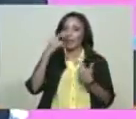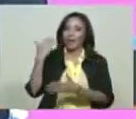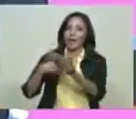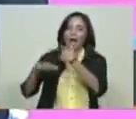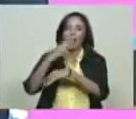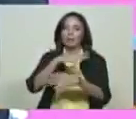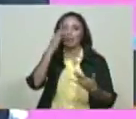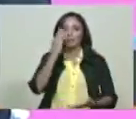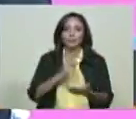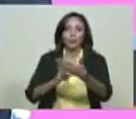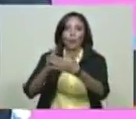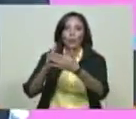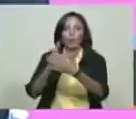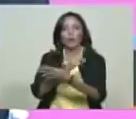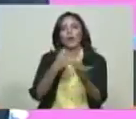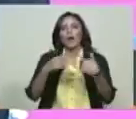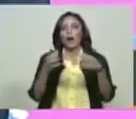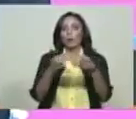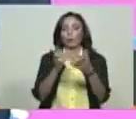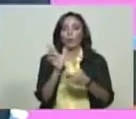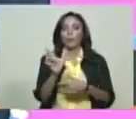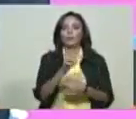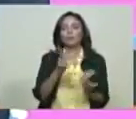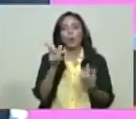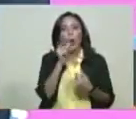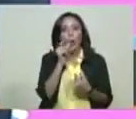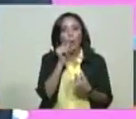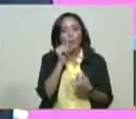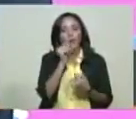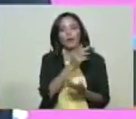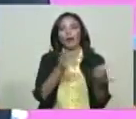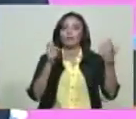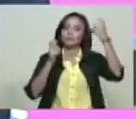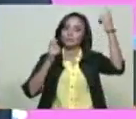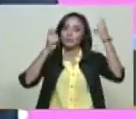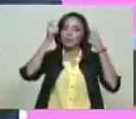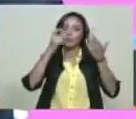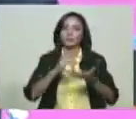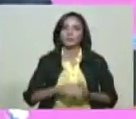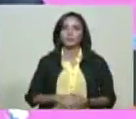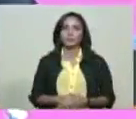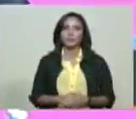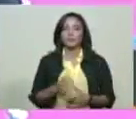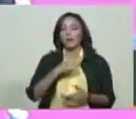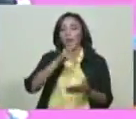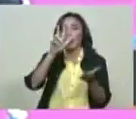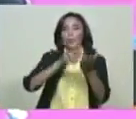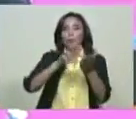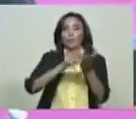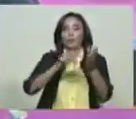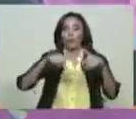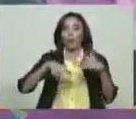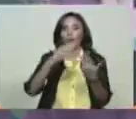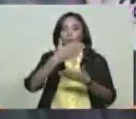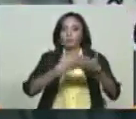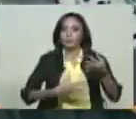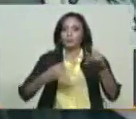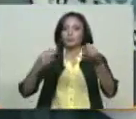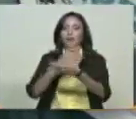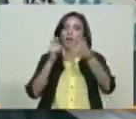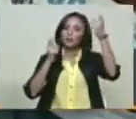y honorario del partido socialista unido venezuela como lo han definido ustedes en el documento que han aprobado el día de hoy al comandante hugo